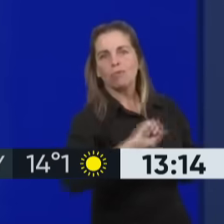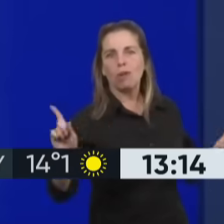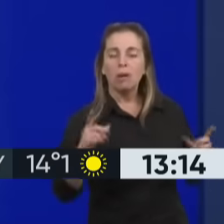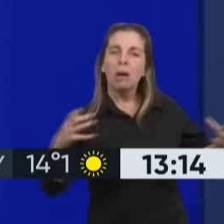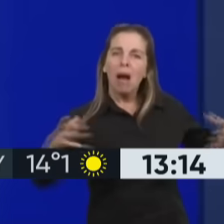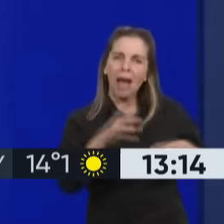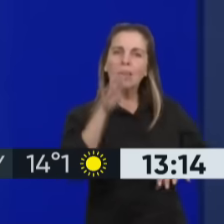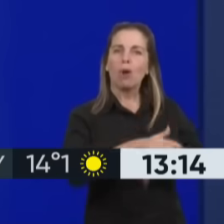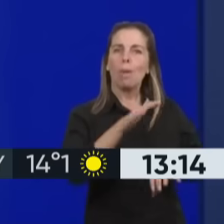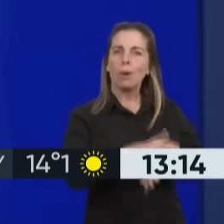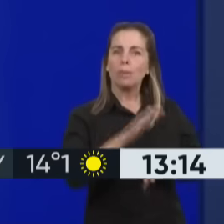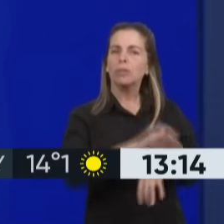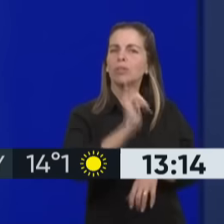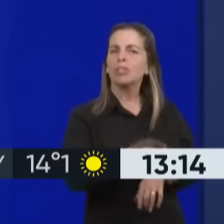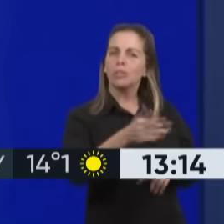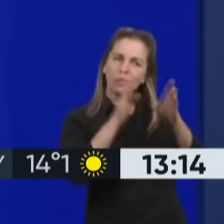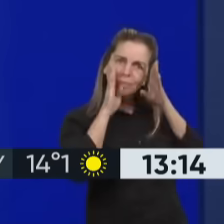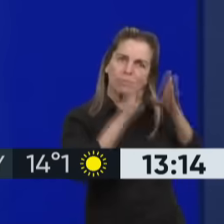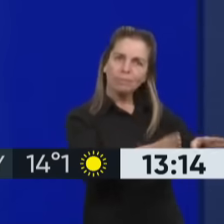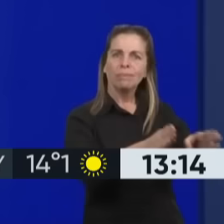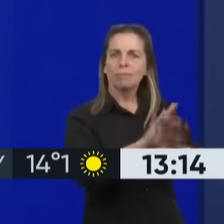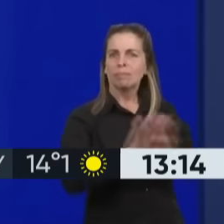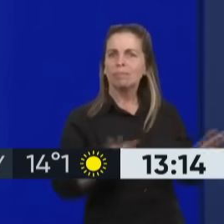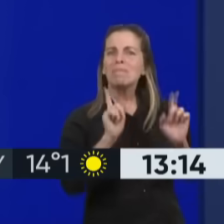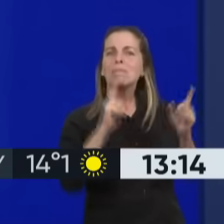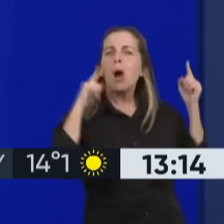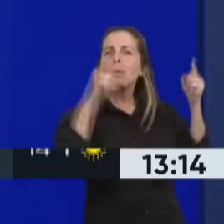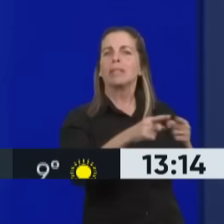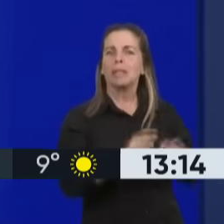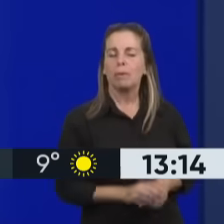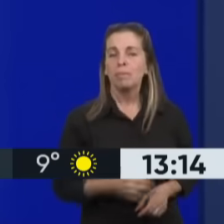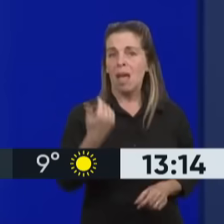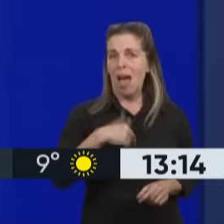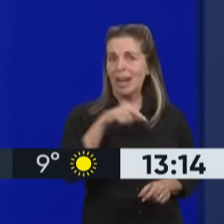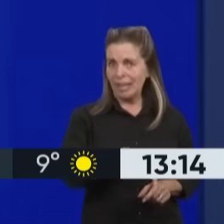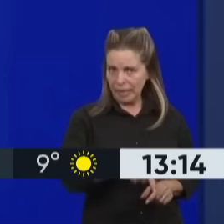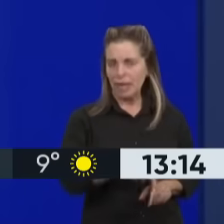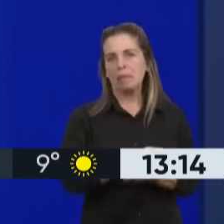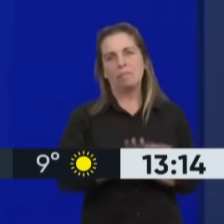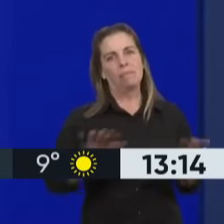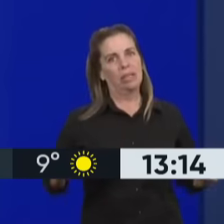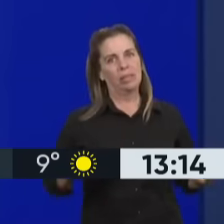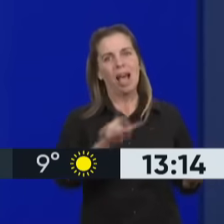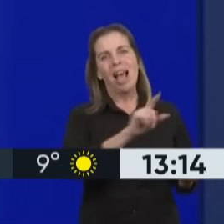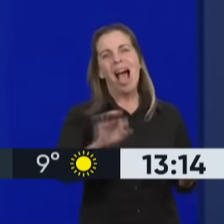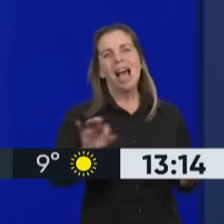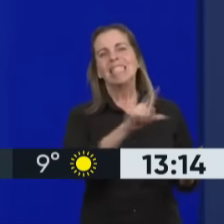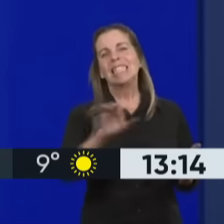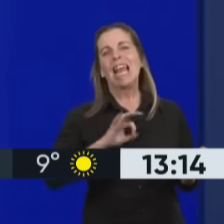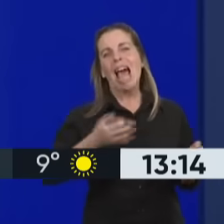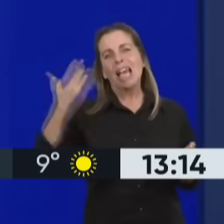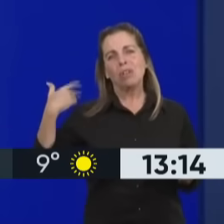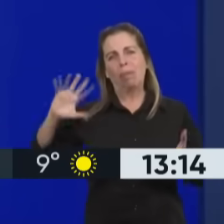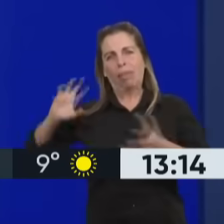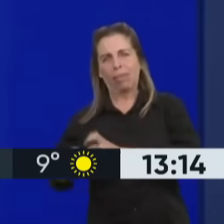impide desviarnos un milímetro del rumbo que hemos trazado. Argentina dejará tras su siglo de humillación de una vez